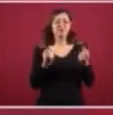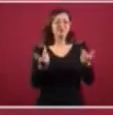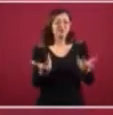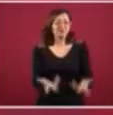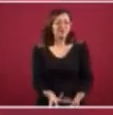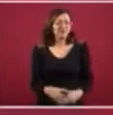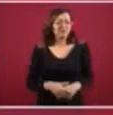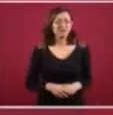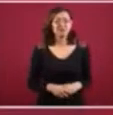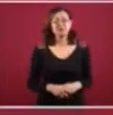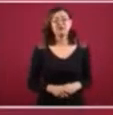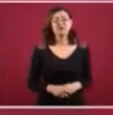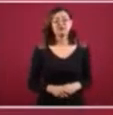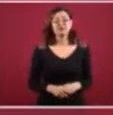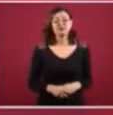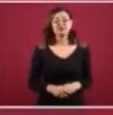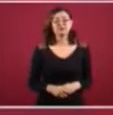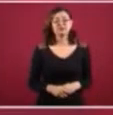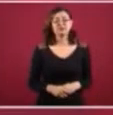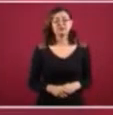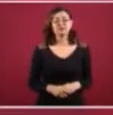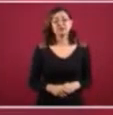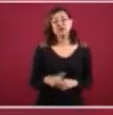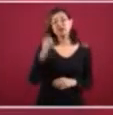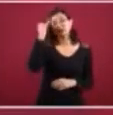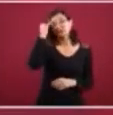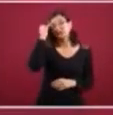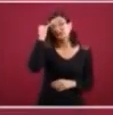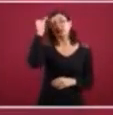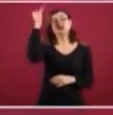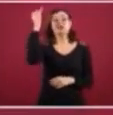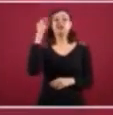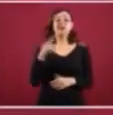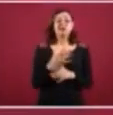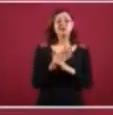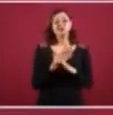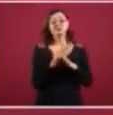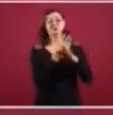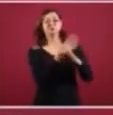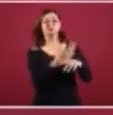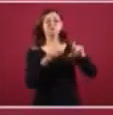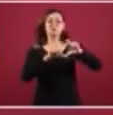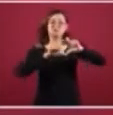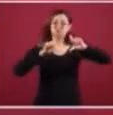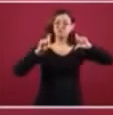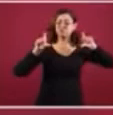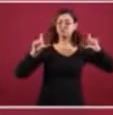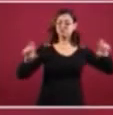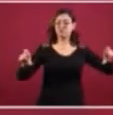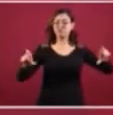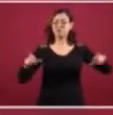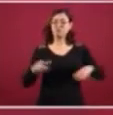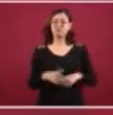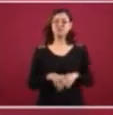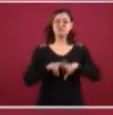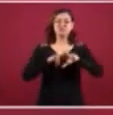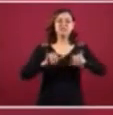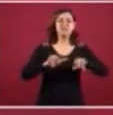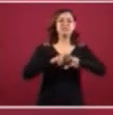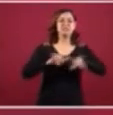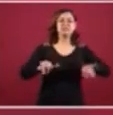La brillante frase que acuñaron de llamarles